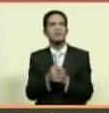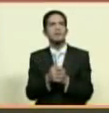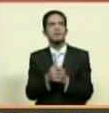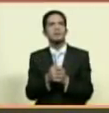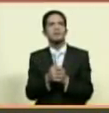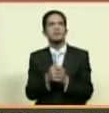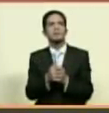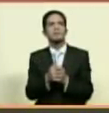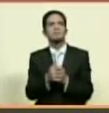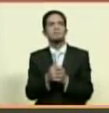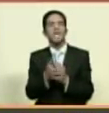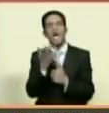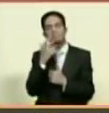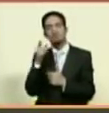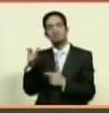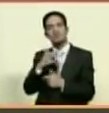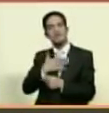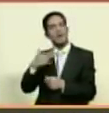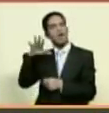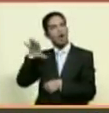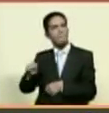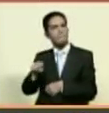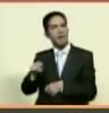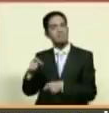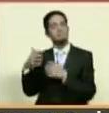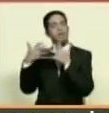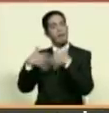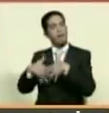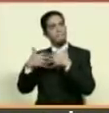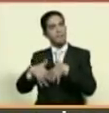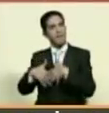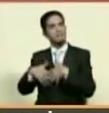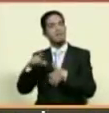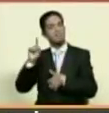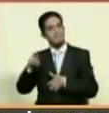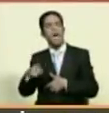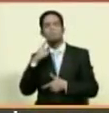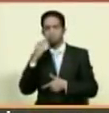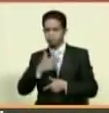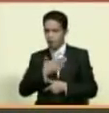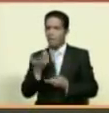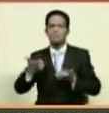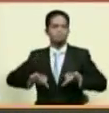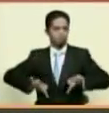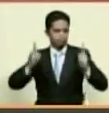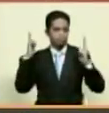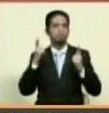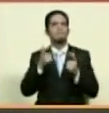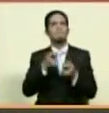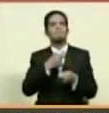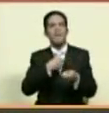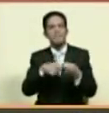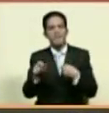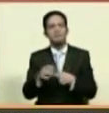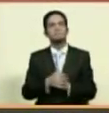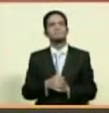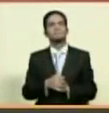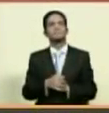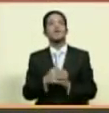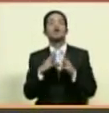divisas para hacer operaciones en el mercado de valores, etcétera.